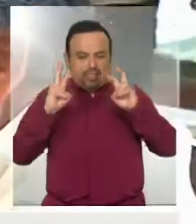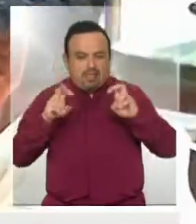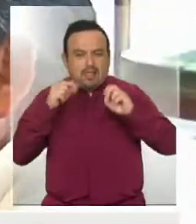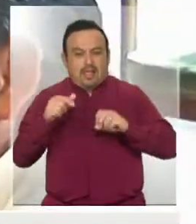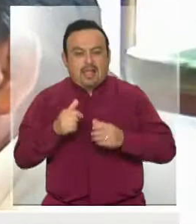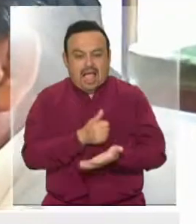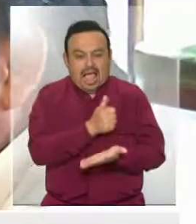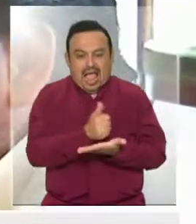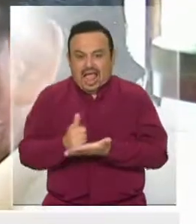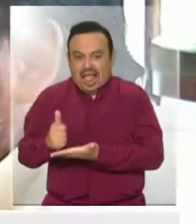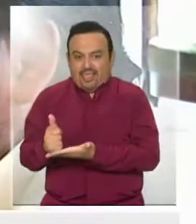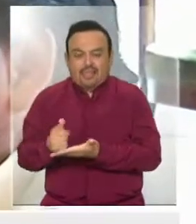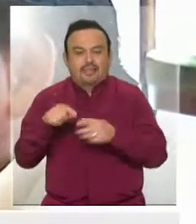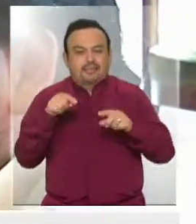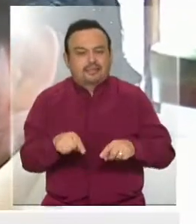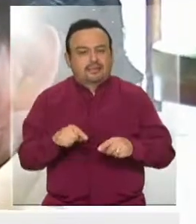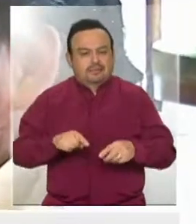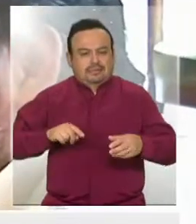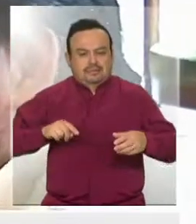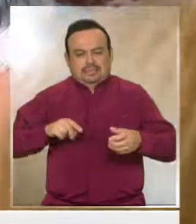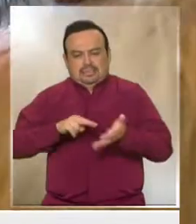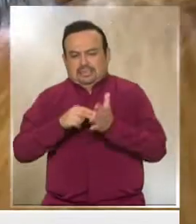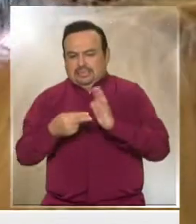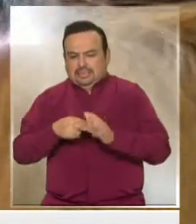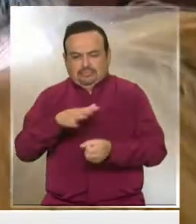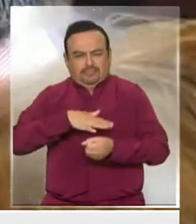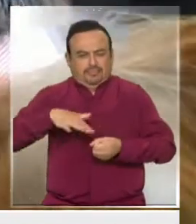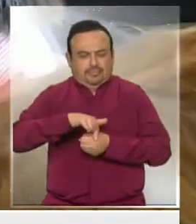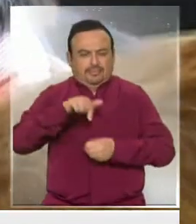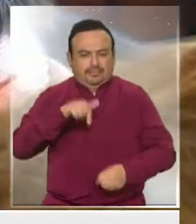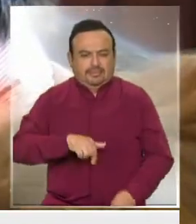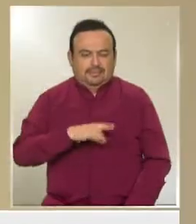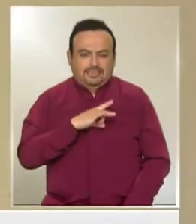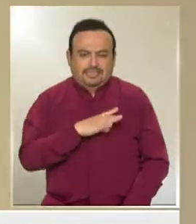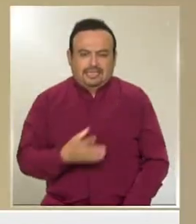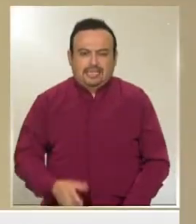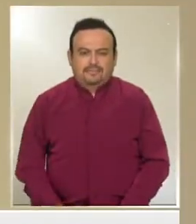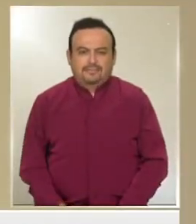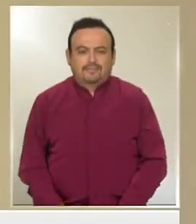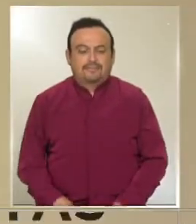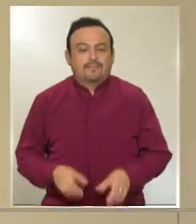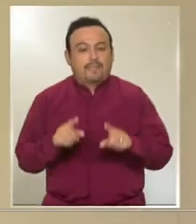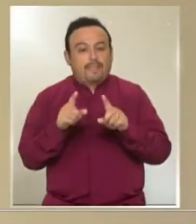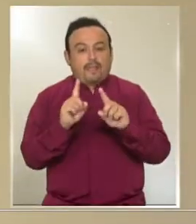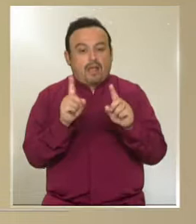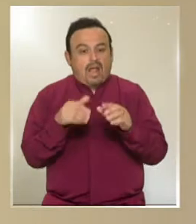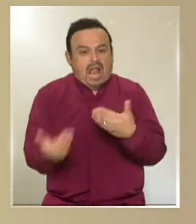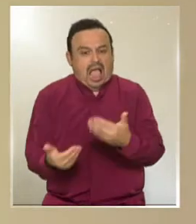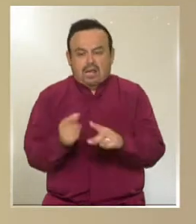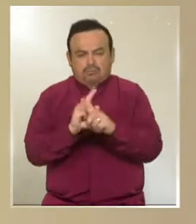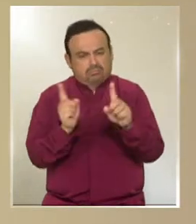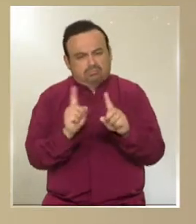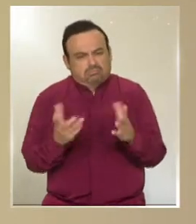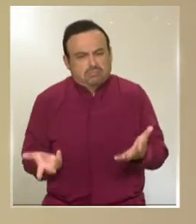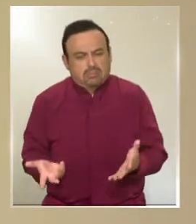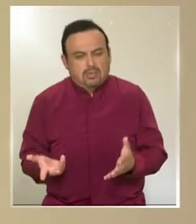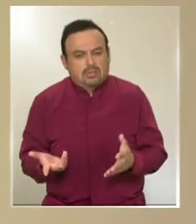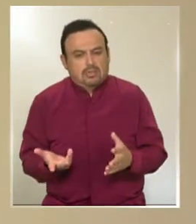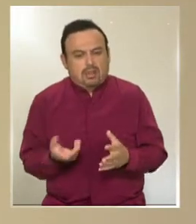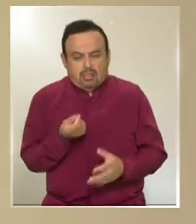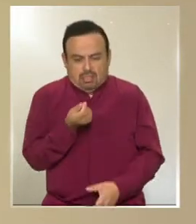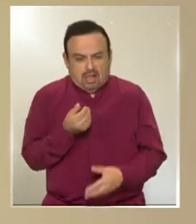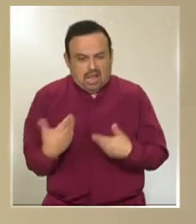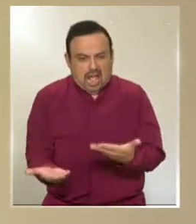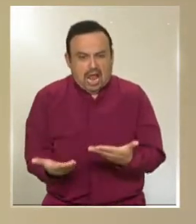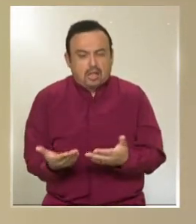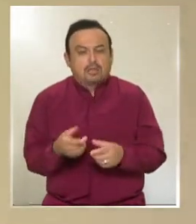instalaron los alcaldes en medio de la crisis sanitaria que vive nuestro país. No se trata de regalar nada, no se trata de regalar dinero,